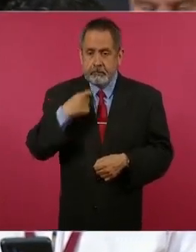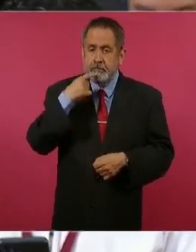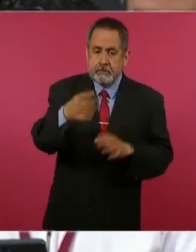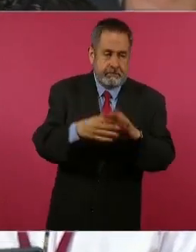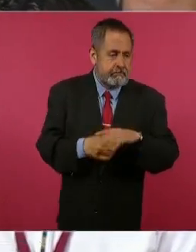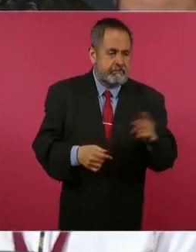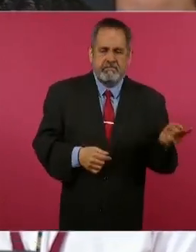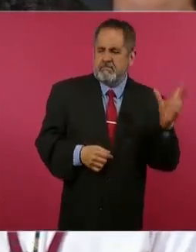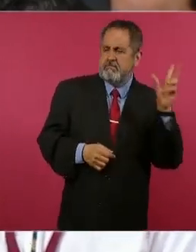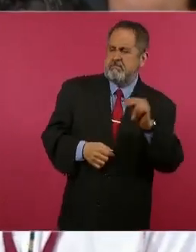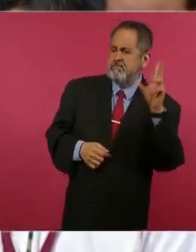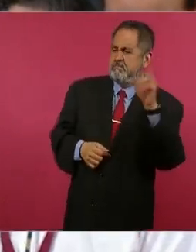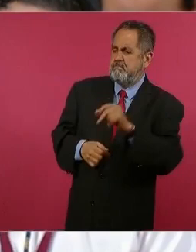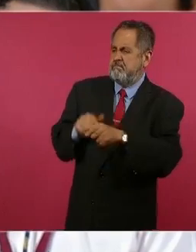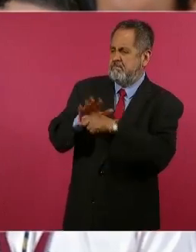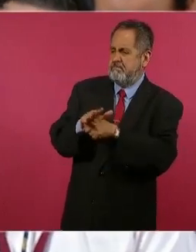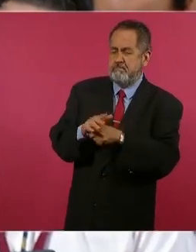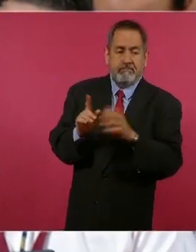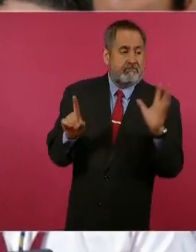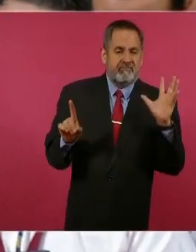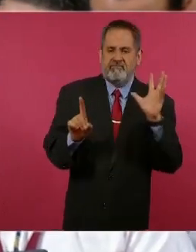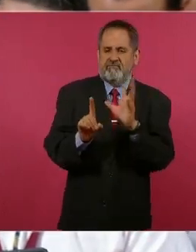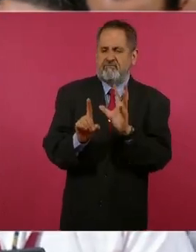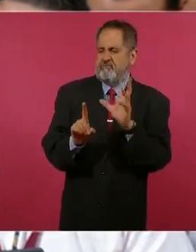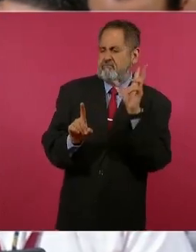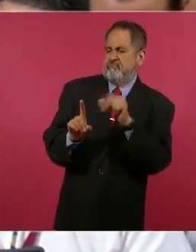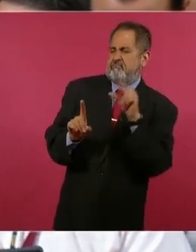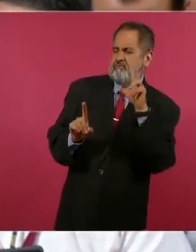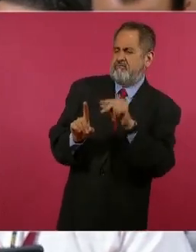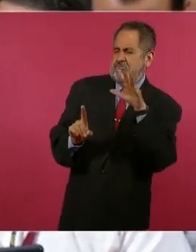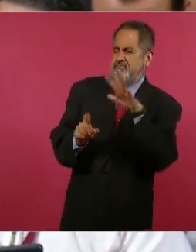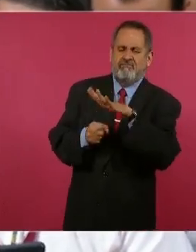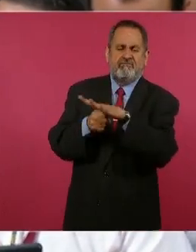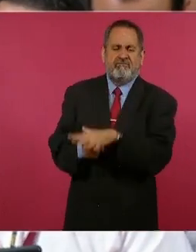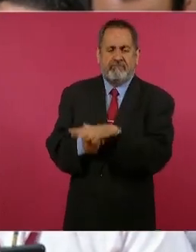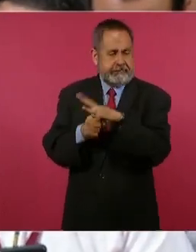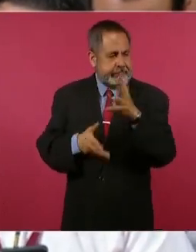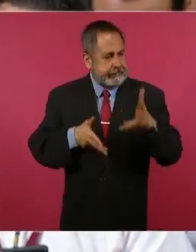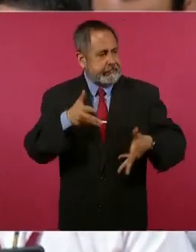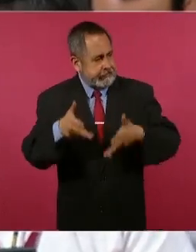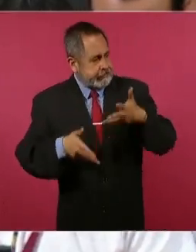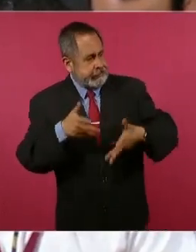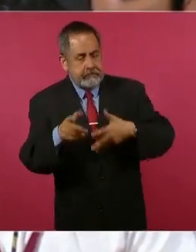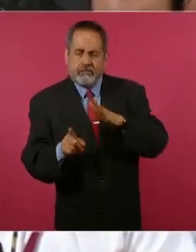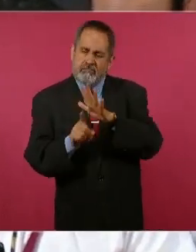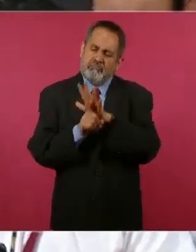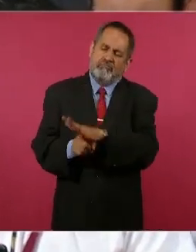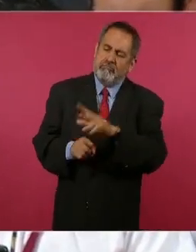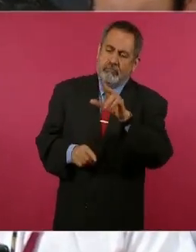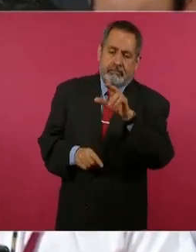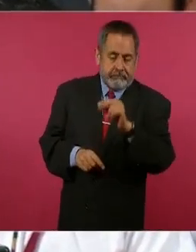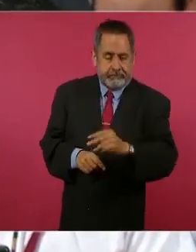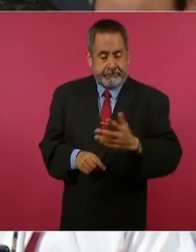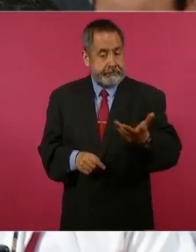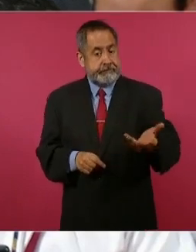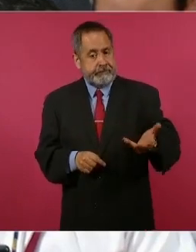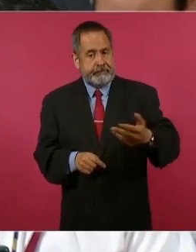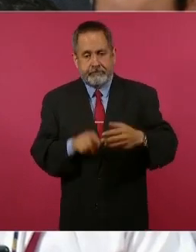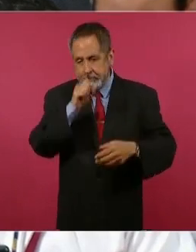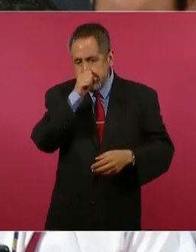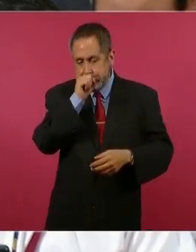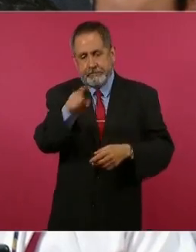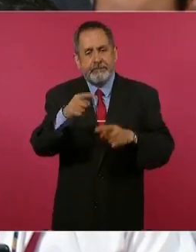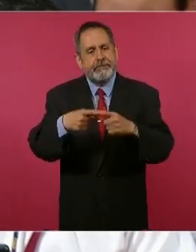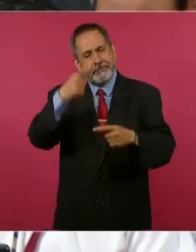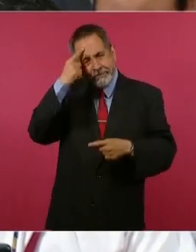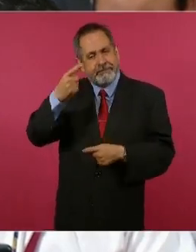presiones al interior y al exterior a lo largo del proceso electoral, pero también desde antes, sobre todo cuando se